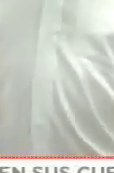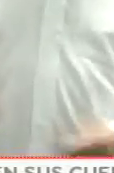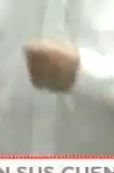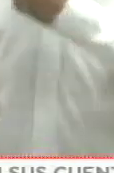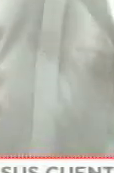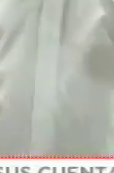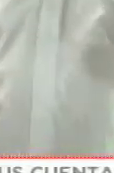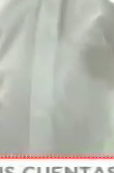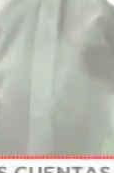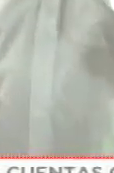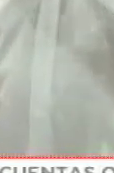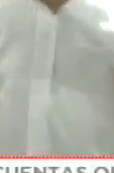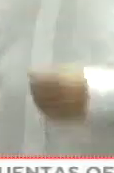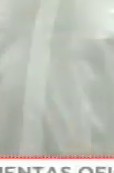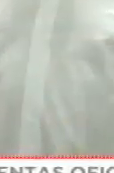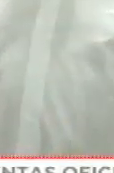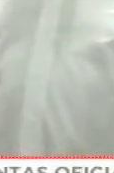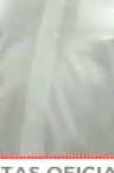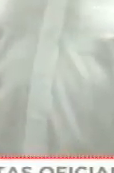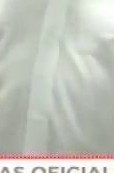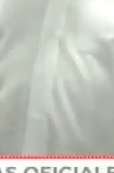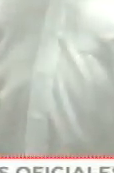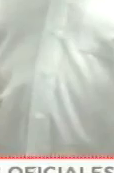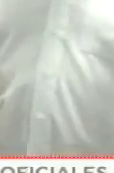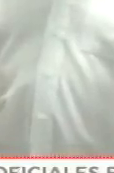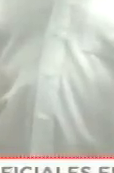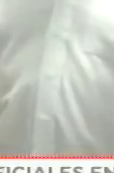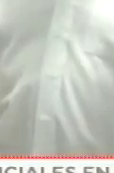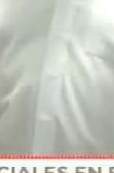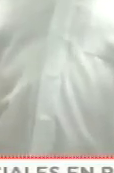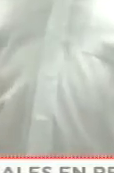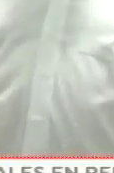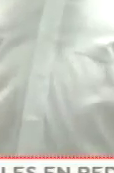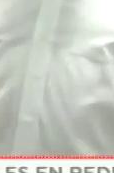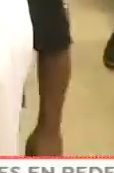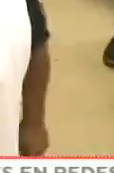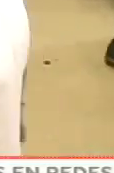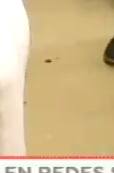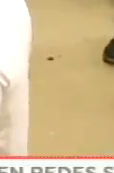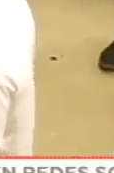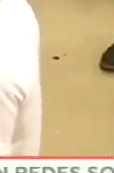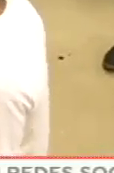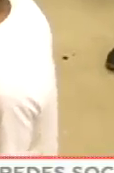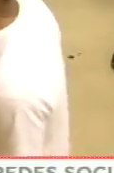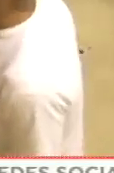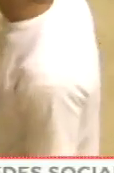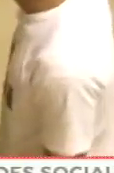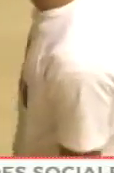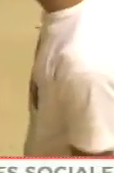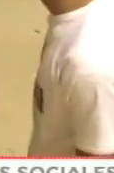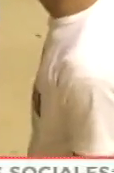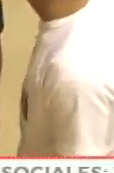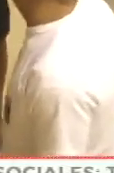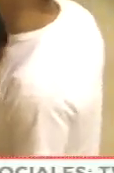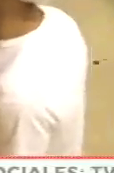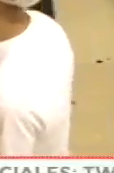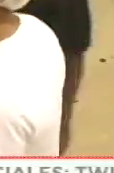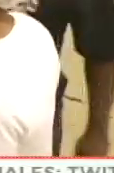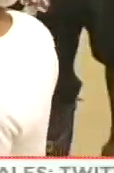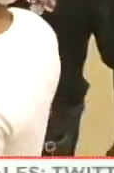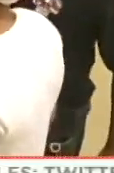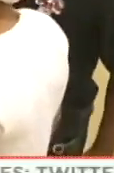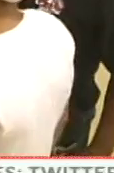de la Corporación Venezolana del Café hemos creado espacios de formación permanentes para nuestros chambistas y que estas